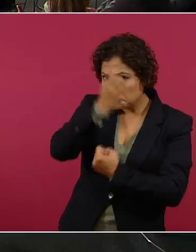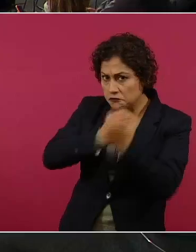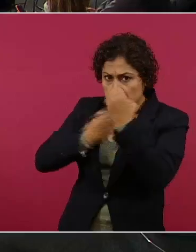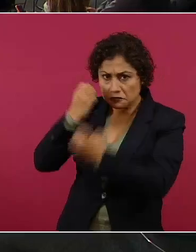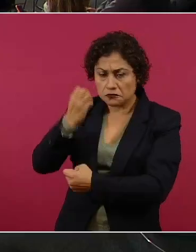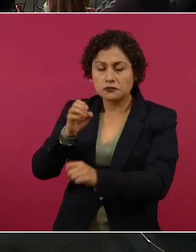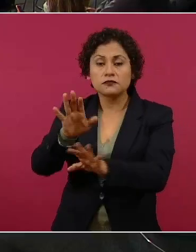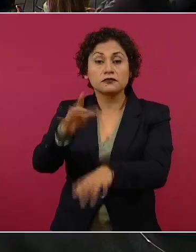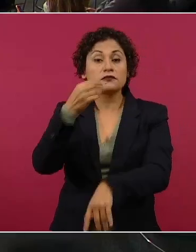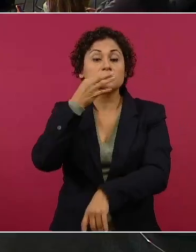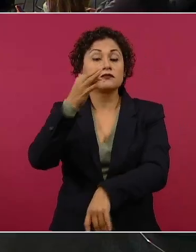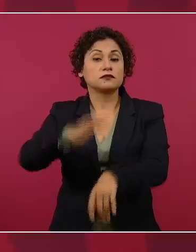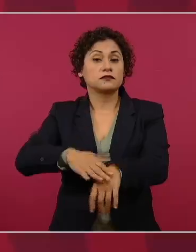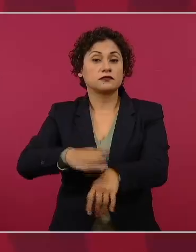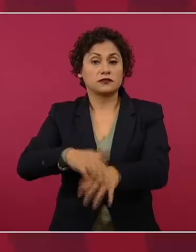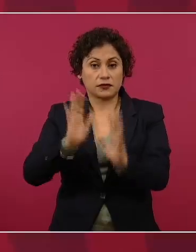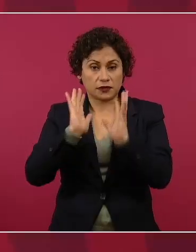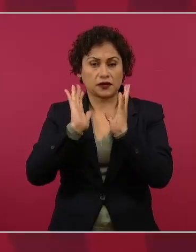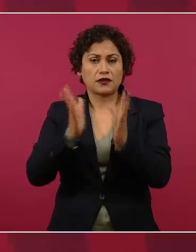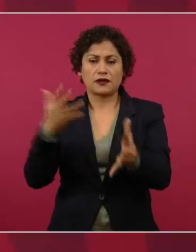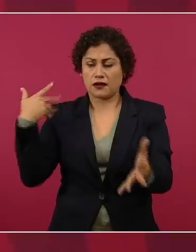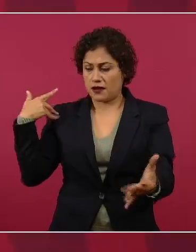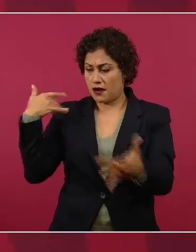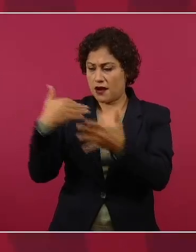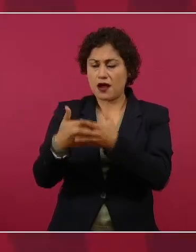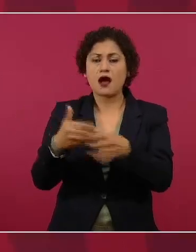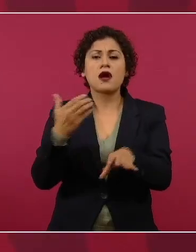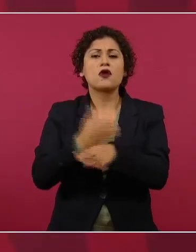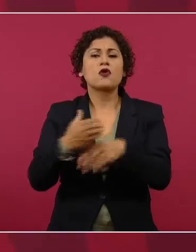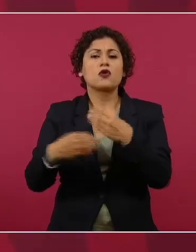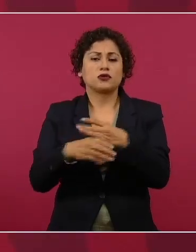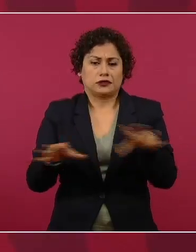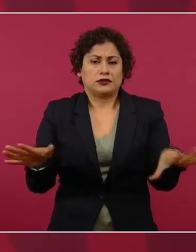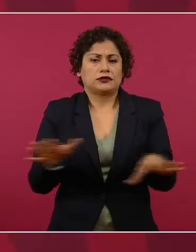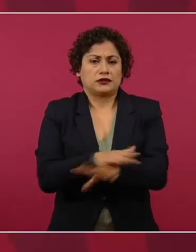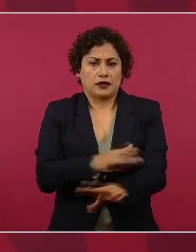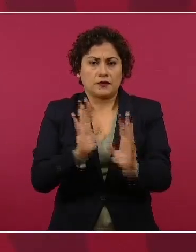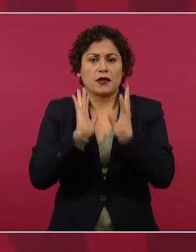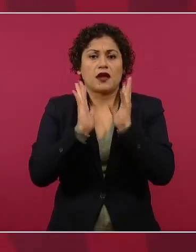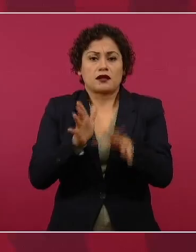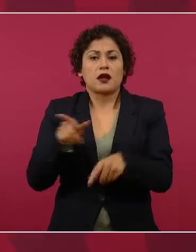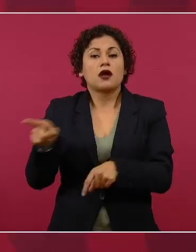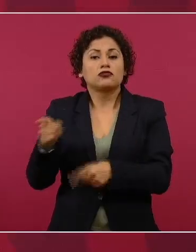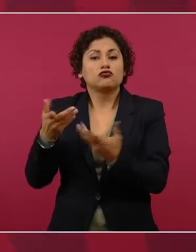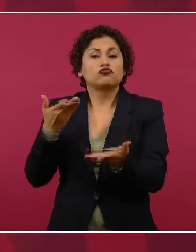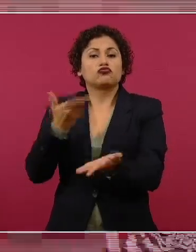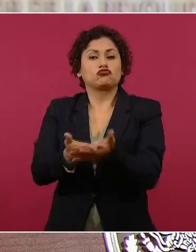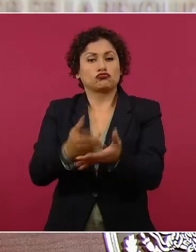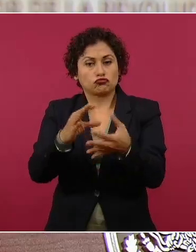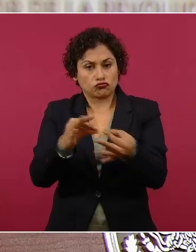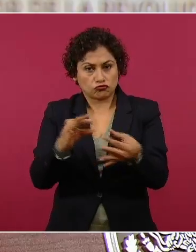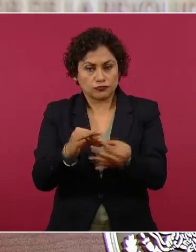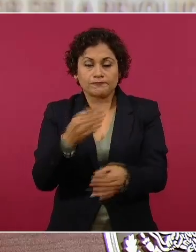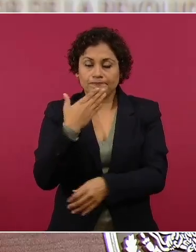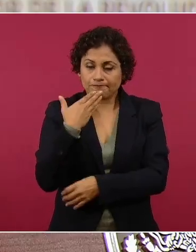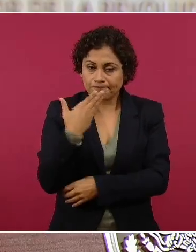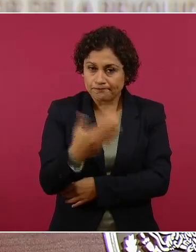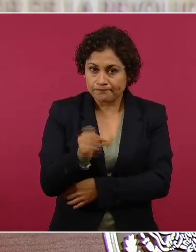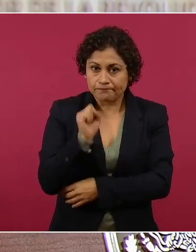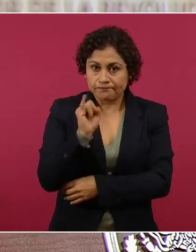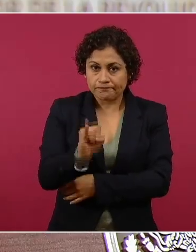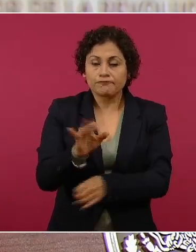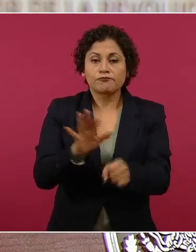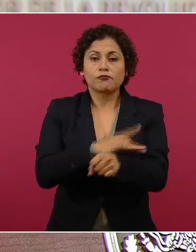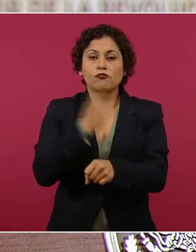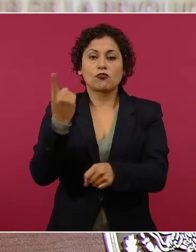las cosas, está bien pues que se hagan estos planteamientos, porque pues